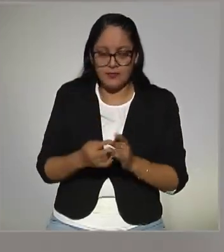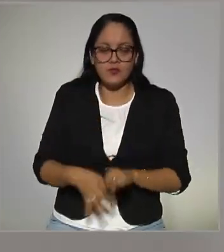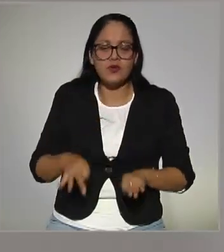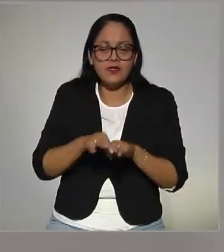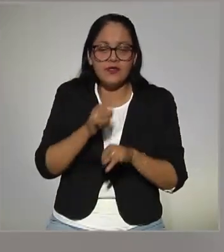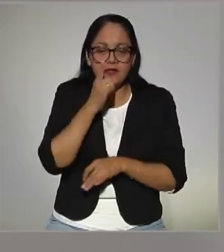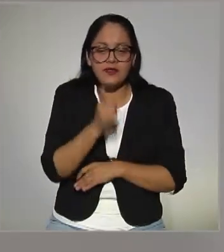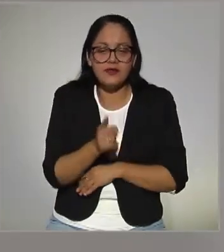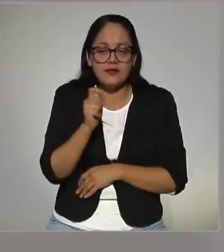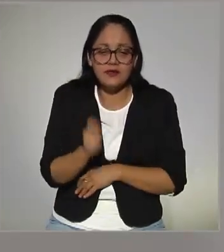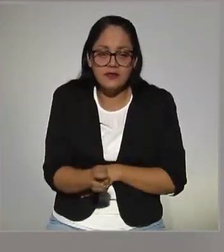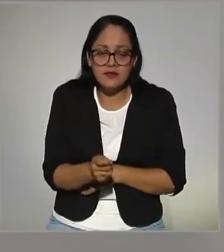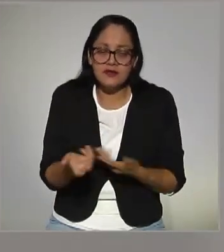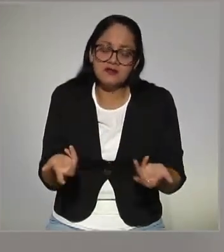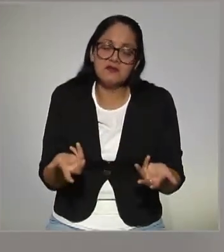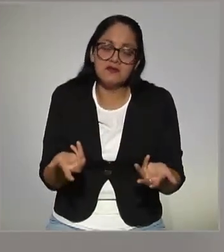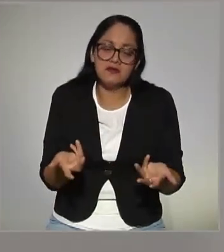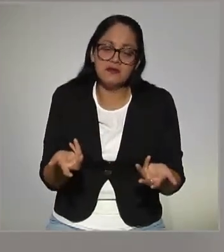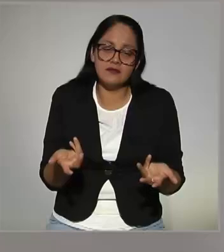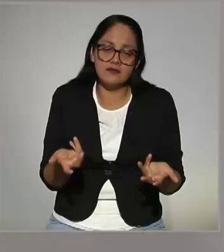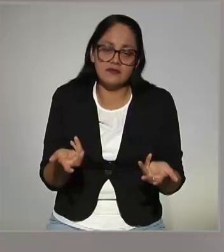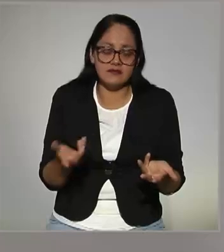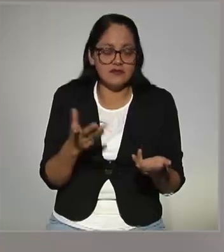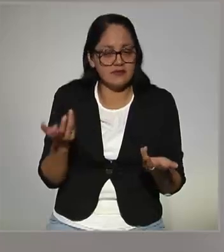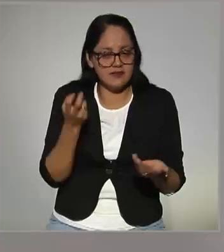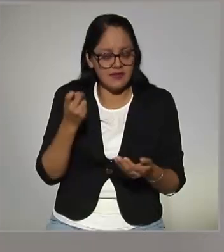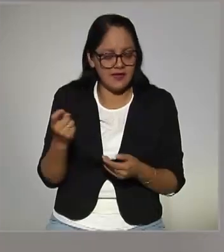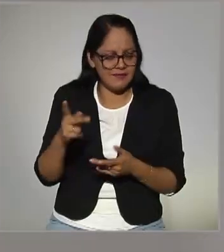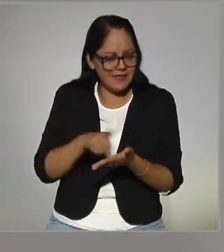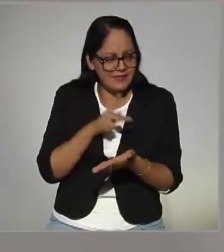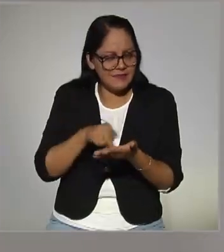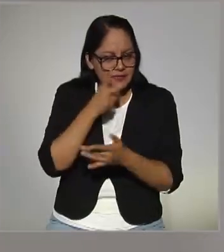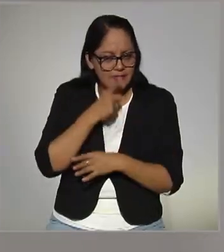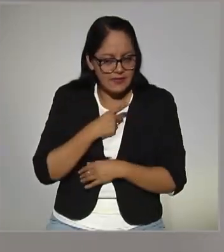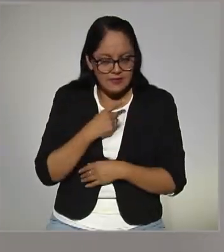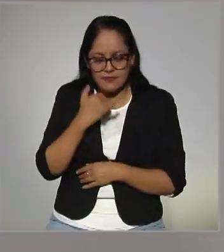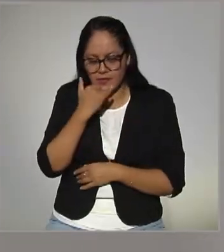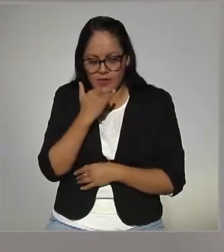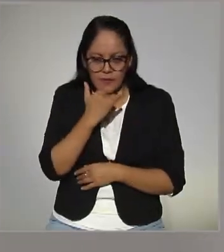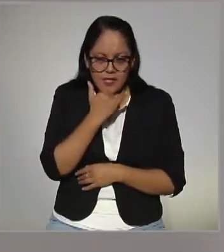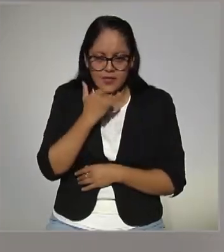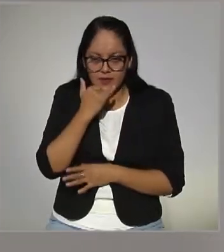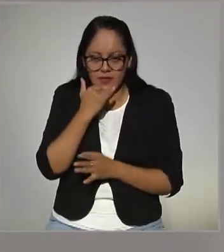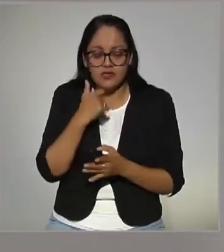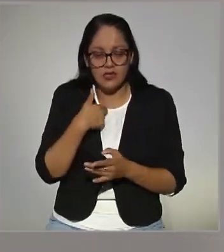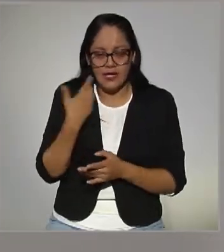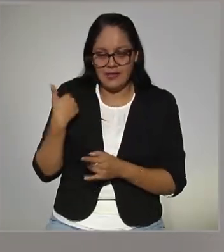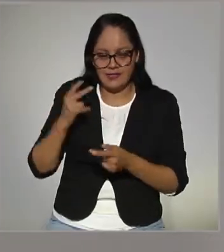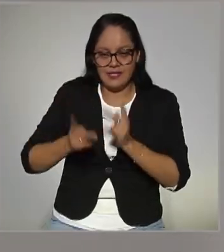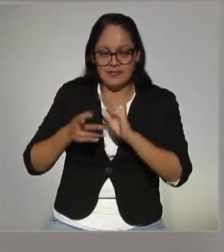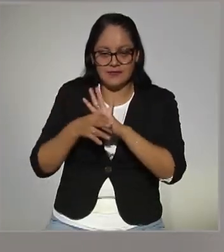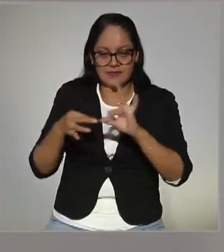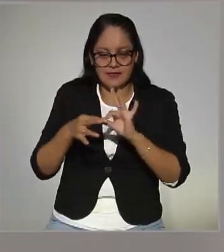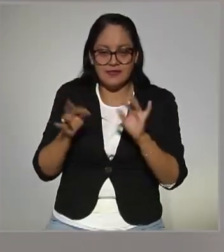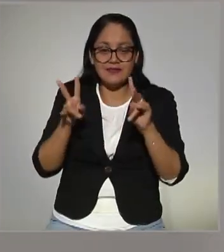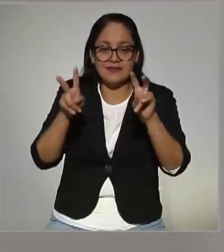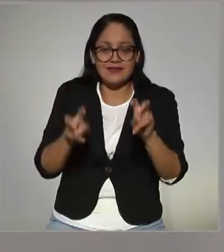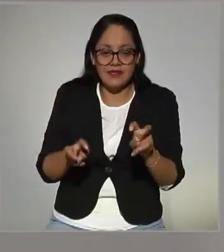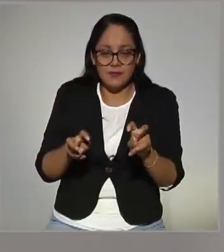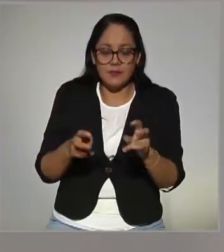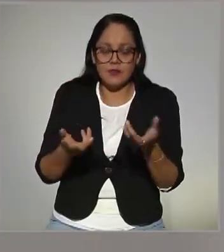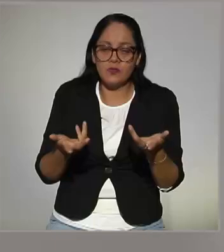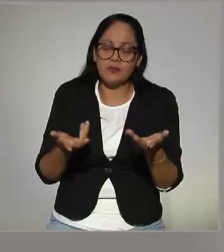decir es, a propósito de esto que resuena todo el tiempo, que tiene que ver con el perdón, ya lo decía, ¿no? O sea, esta cuestión del